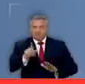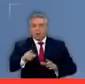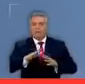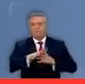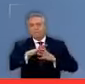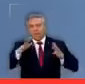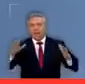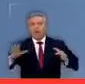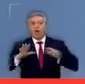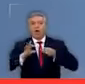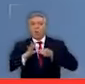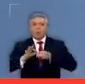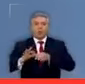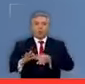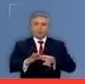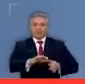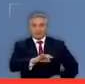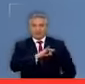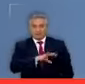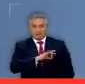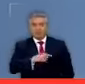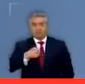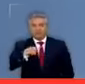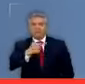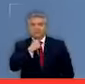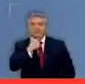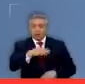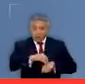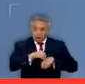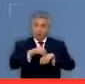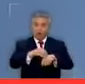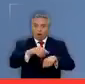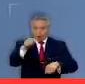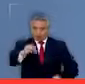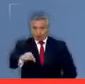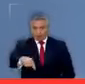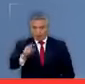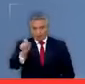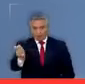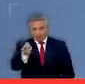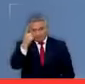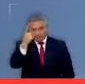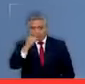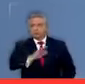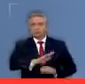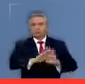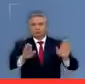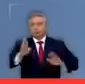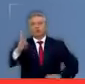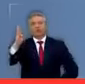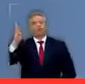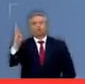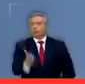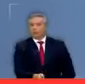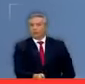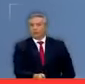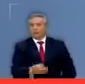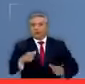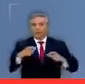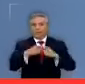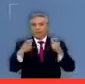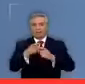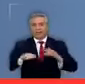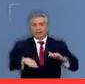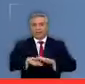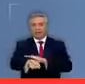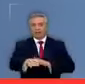entre nuestros chilenos. Por eso quiero anunciar hoy día, primero, vamos a suspender el alza de los pasajes del